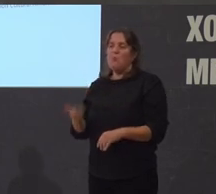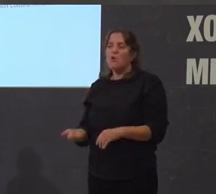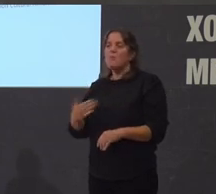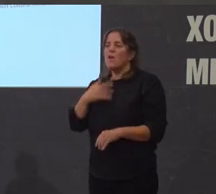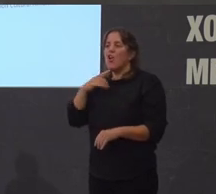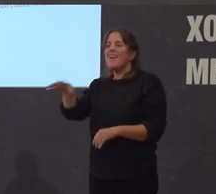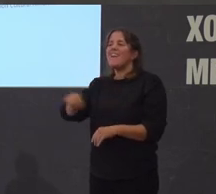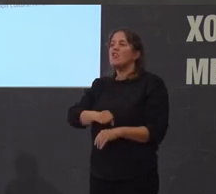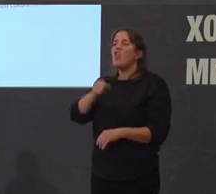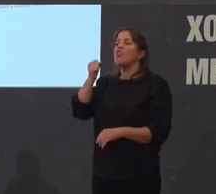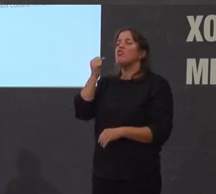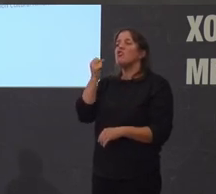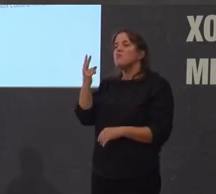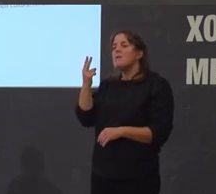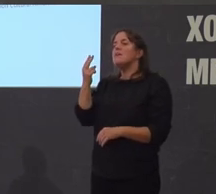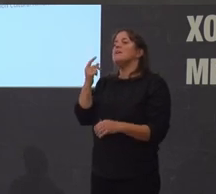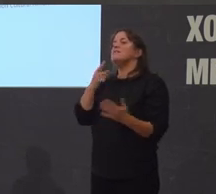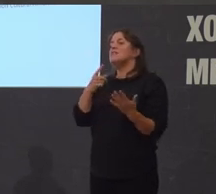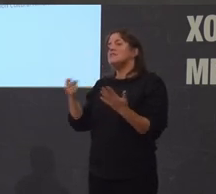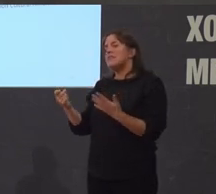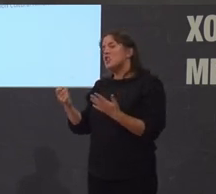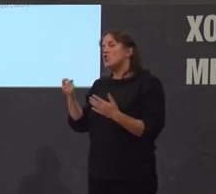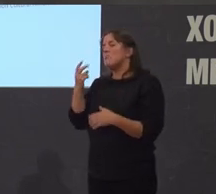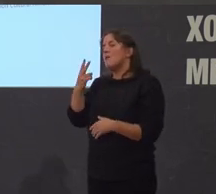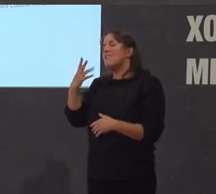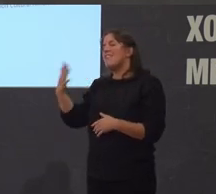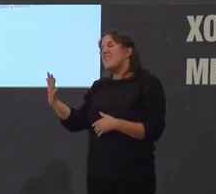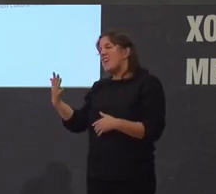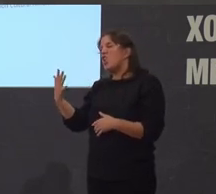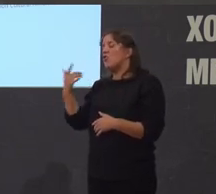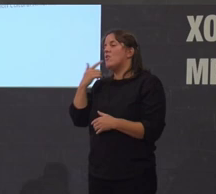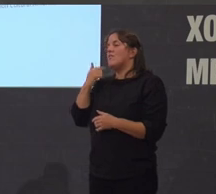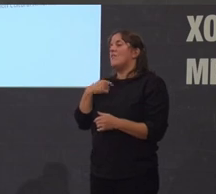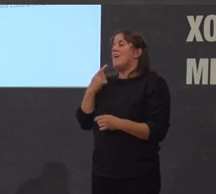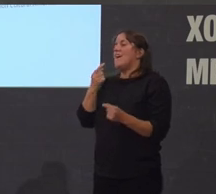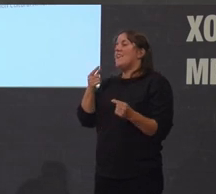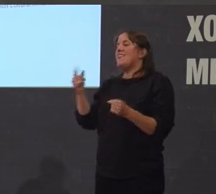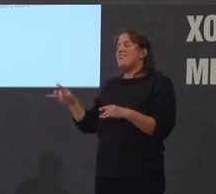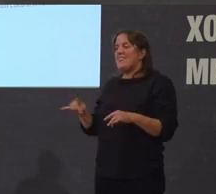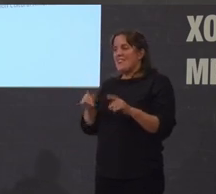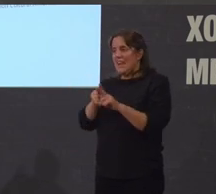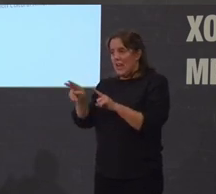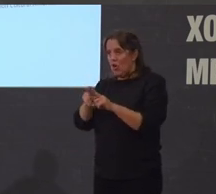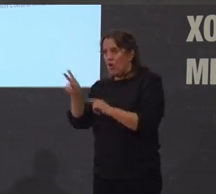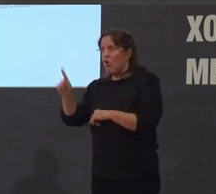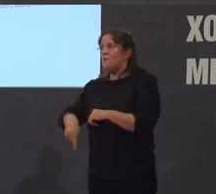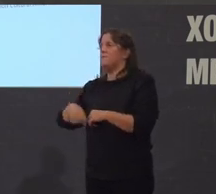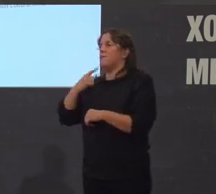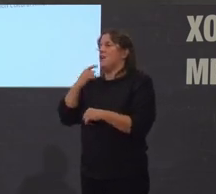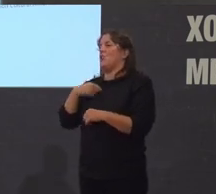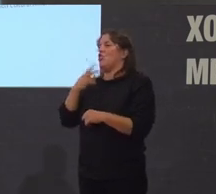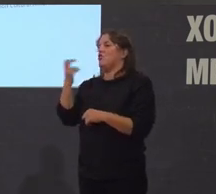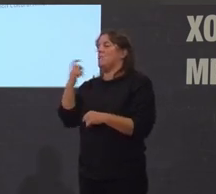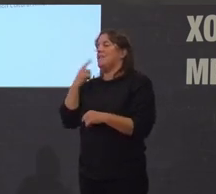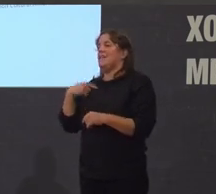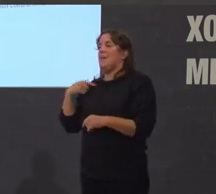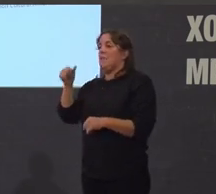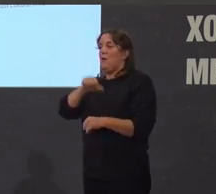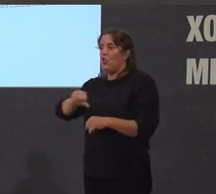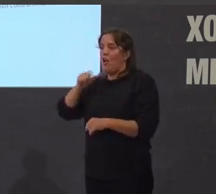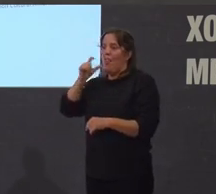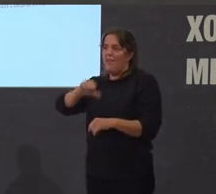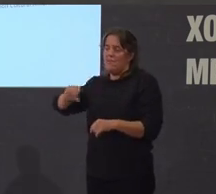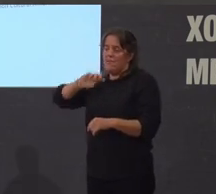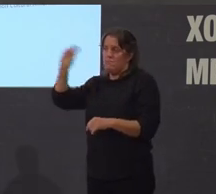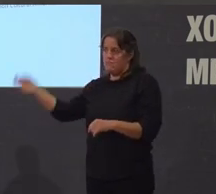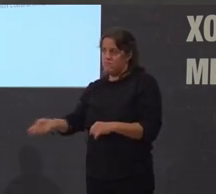y dos mil 625 kilos de trigo 250 litros de petróleo aceite etcétera y también alcalde